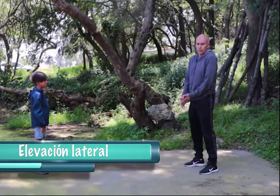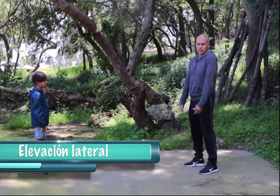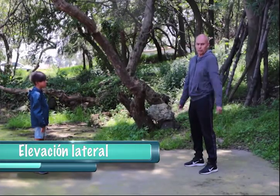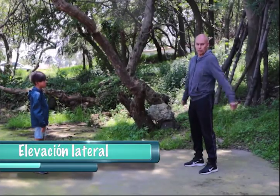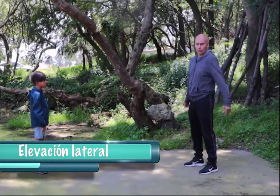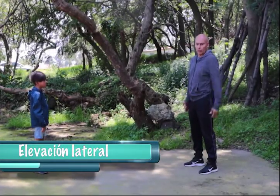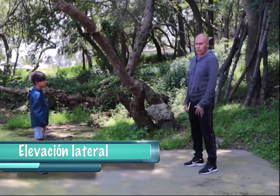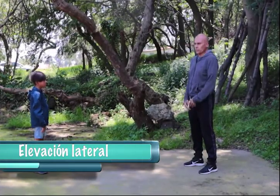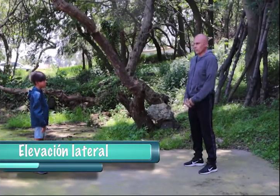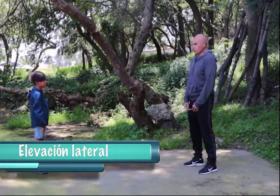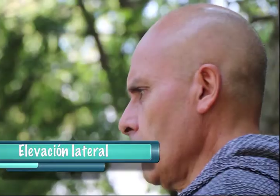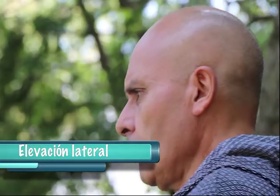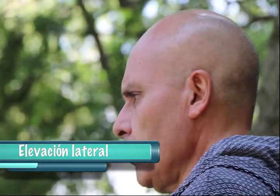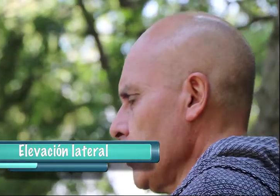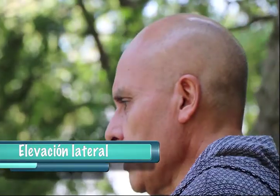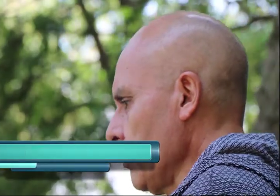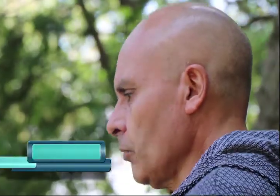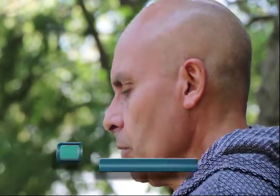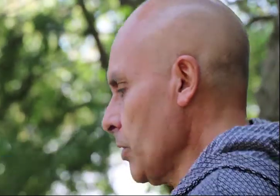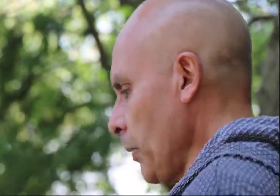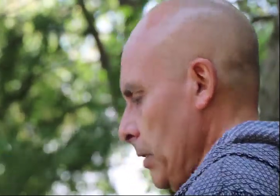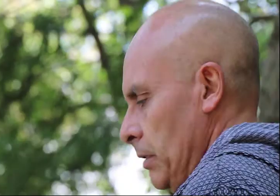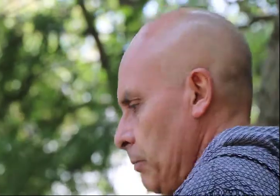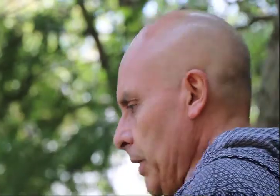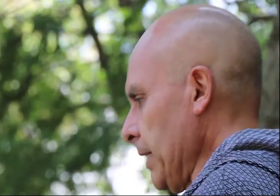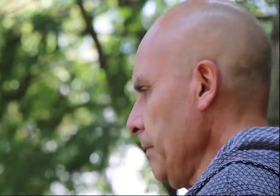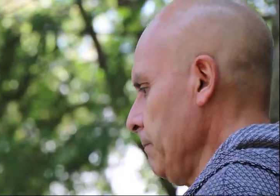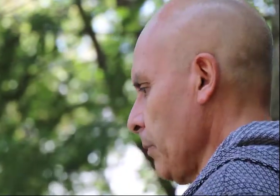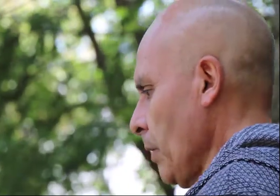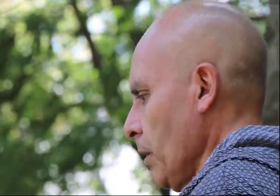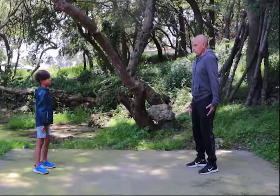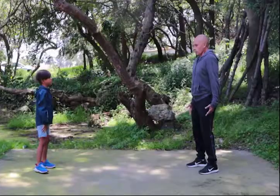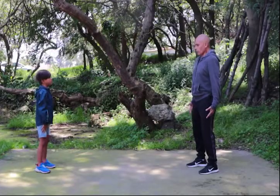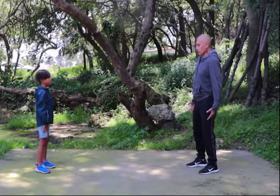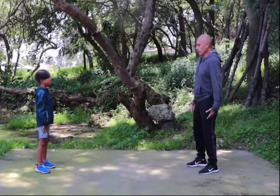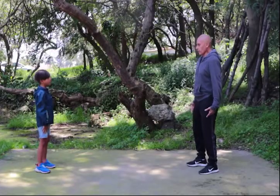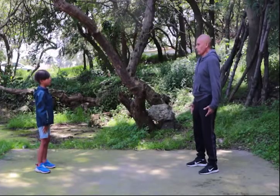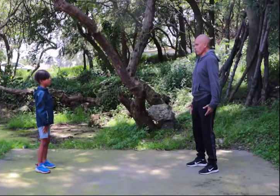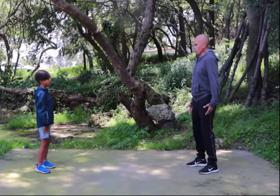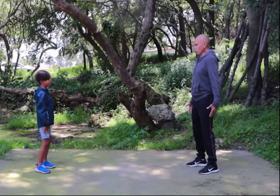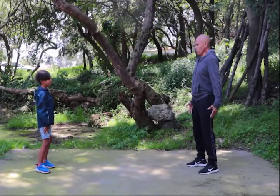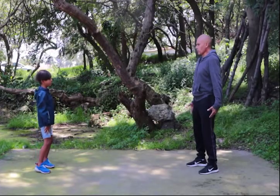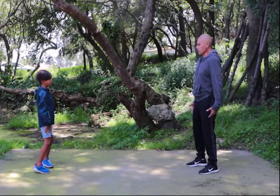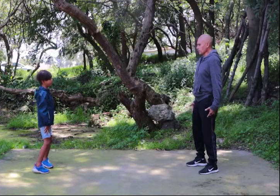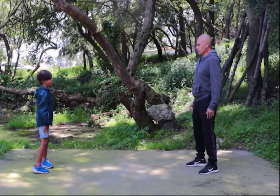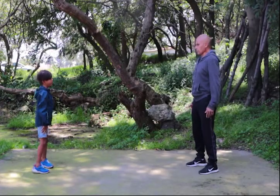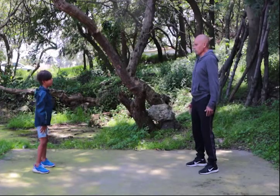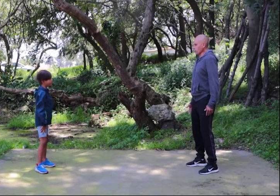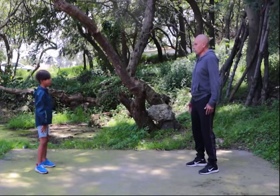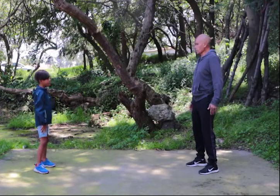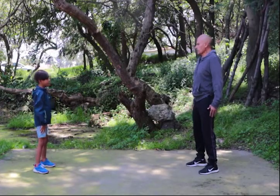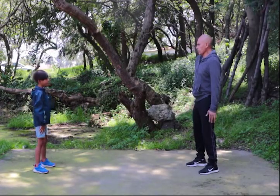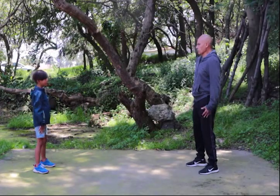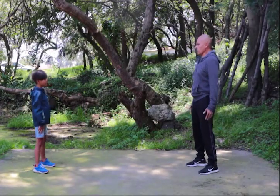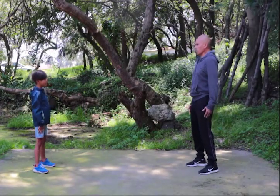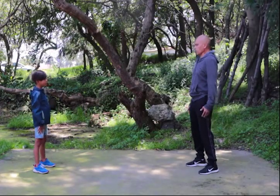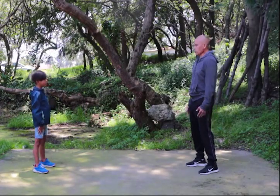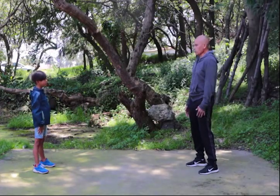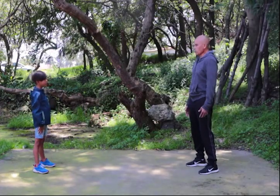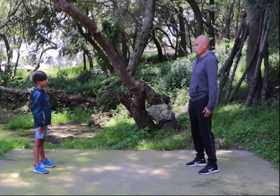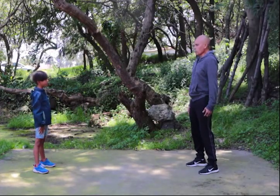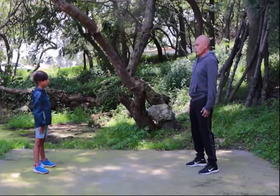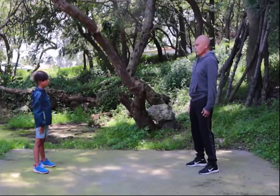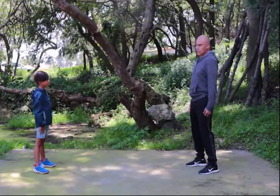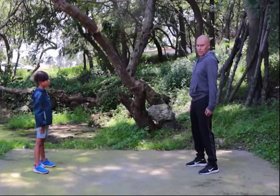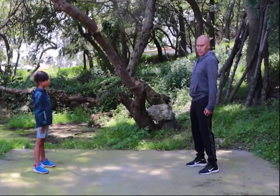poco de hombros. Lo que vamos a hacer, nos vamos a parar, vamos a hablar el compás de una forma que sentamos